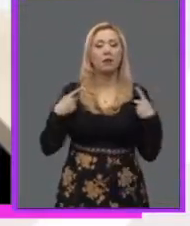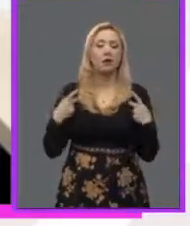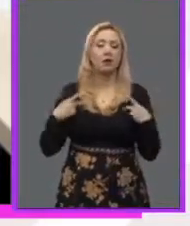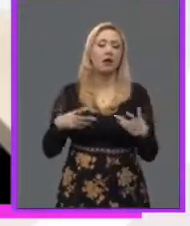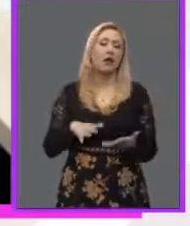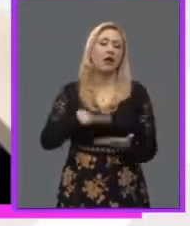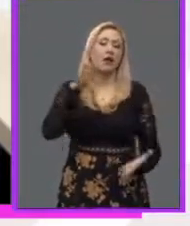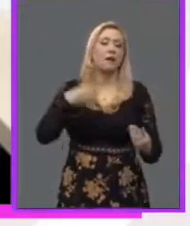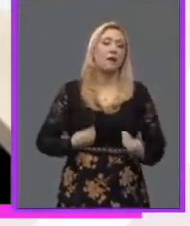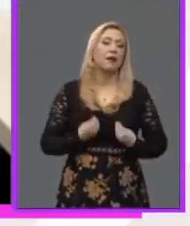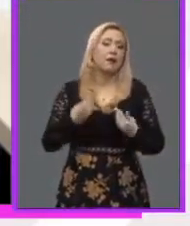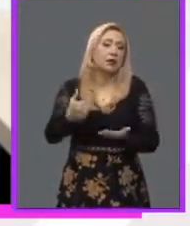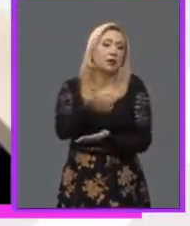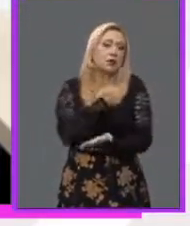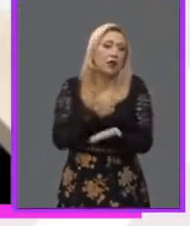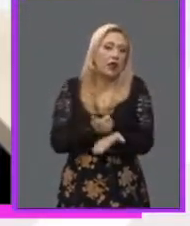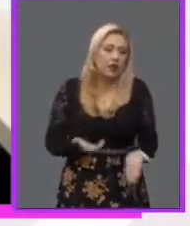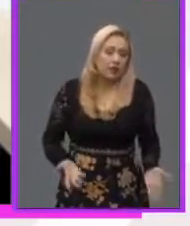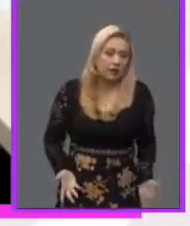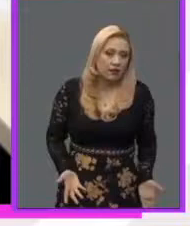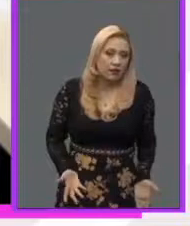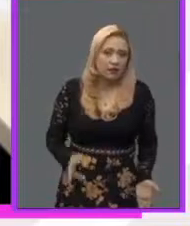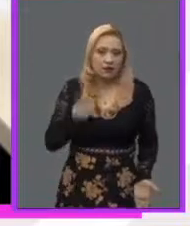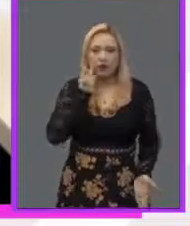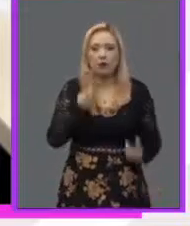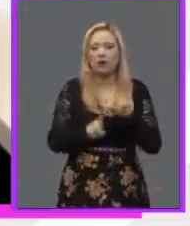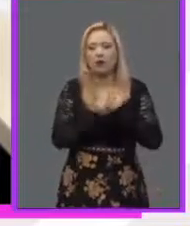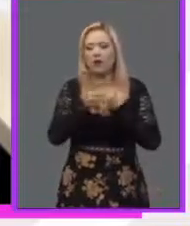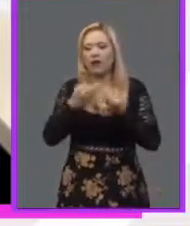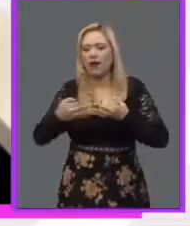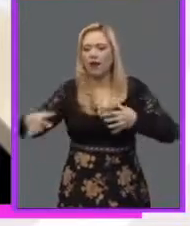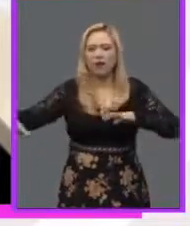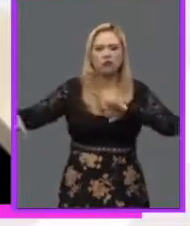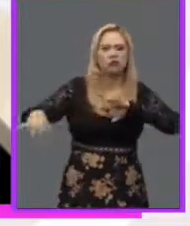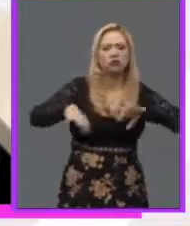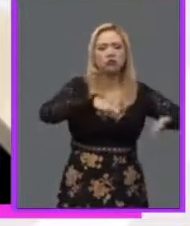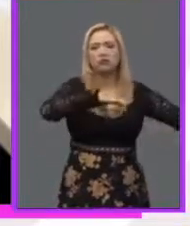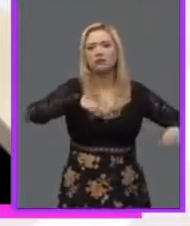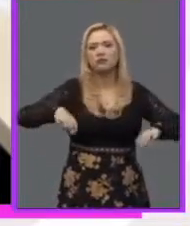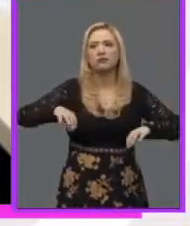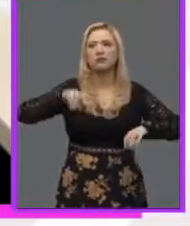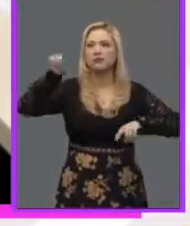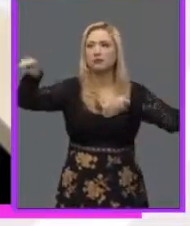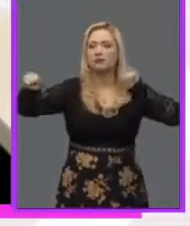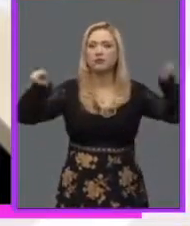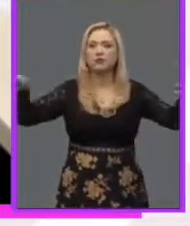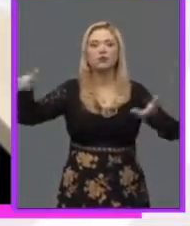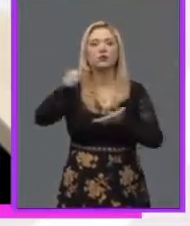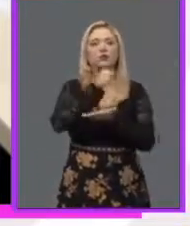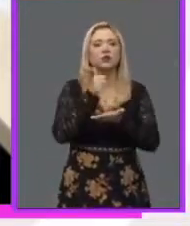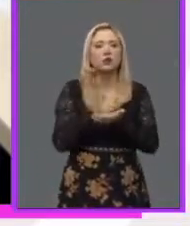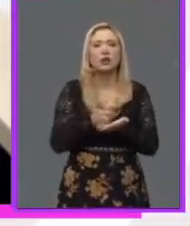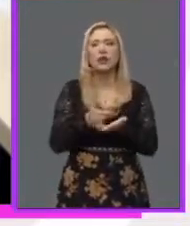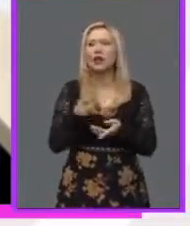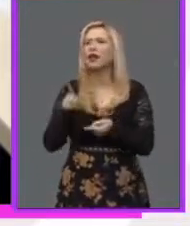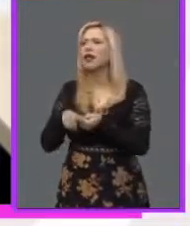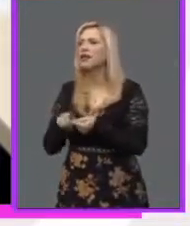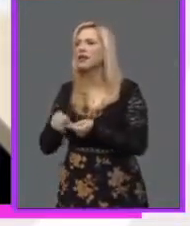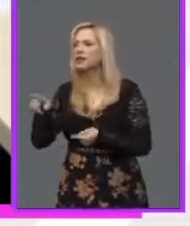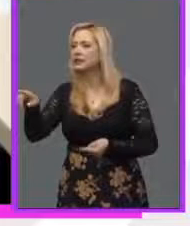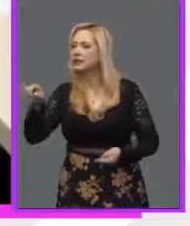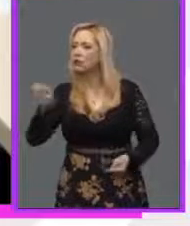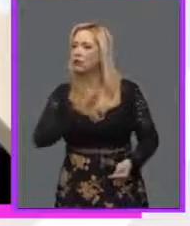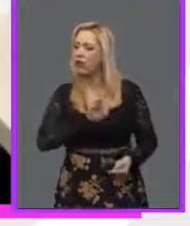en ciudades. Entonces, lo que estamos viendo es cómo estos conflictos territoriales se trasladan a las ciudades, tanto en el tema de quién puede